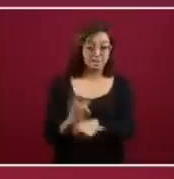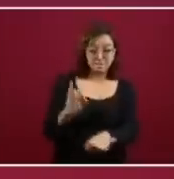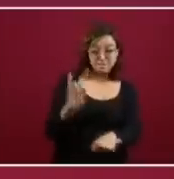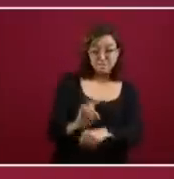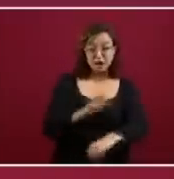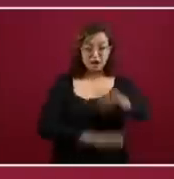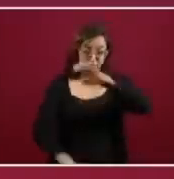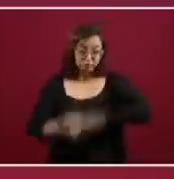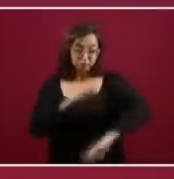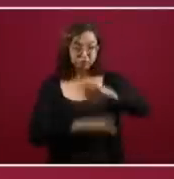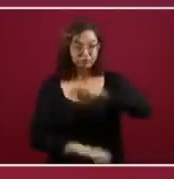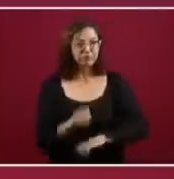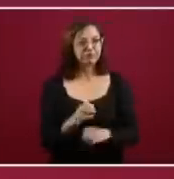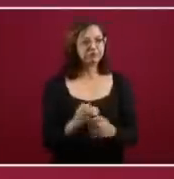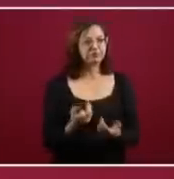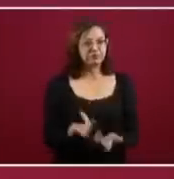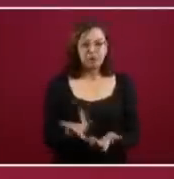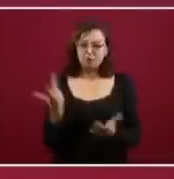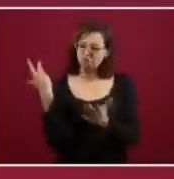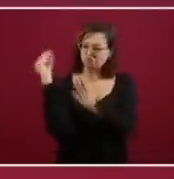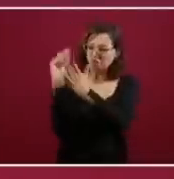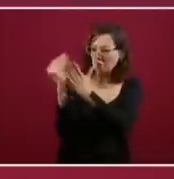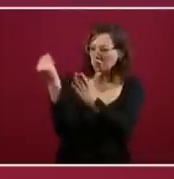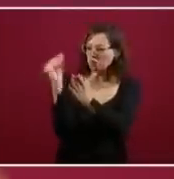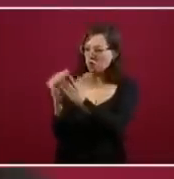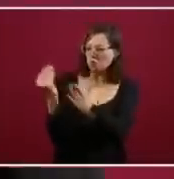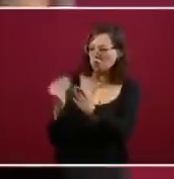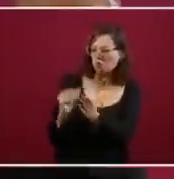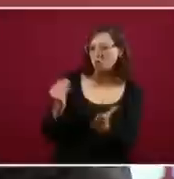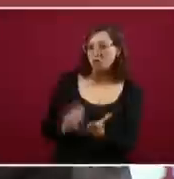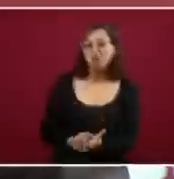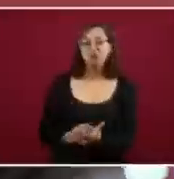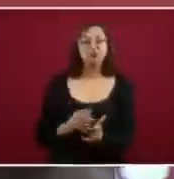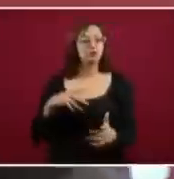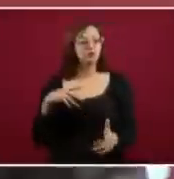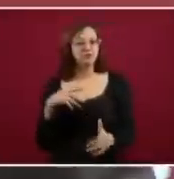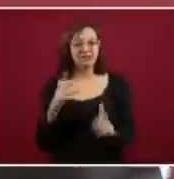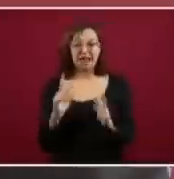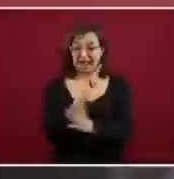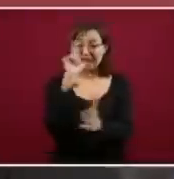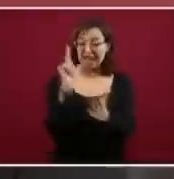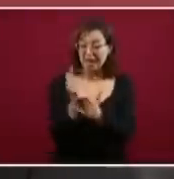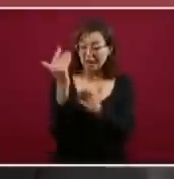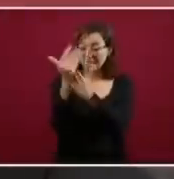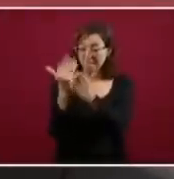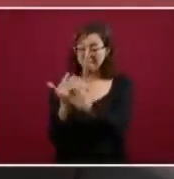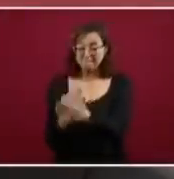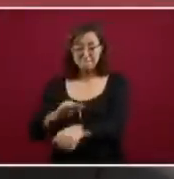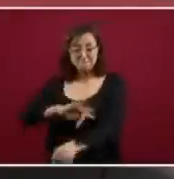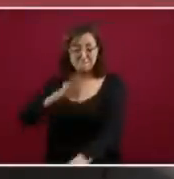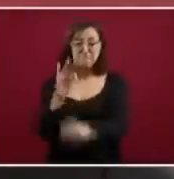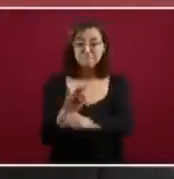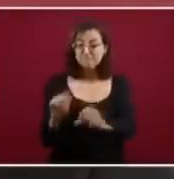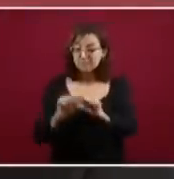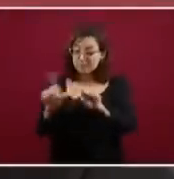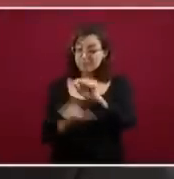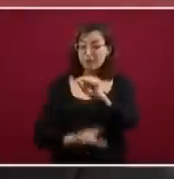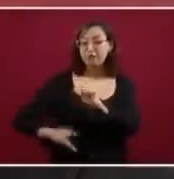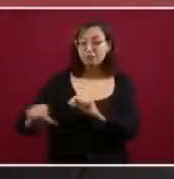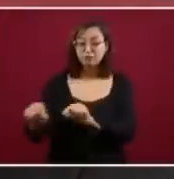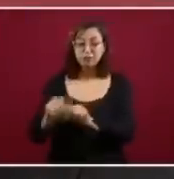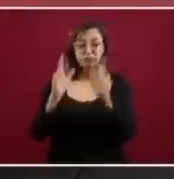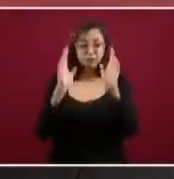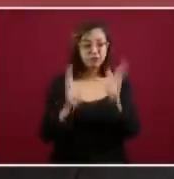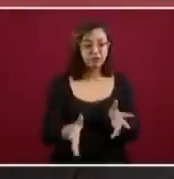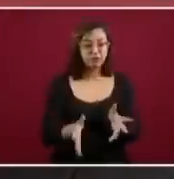te faltan otras cosas más entonces el marco legal ya además